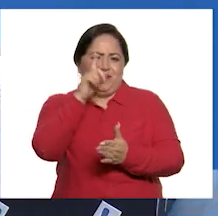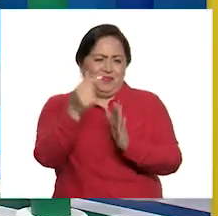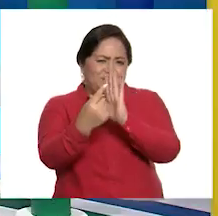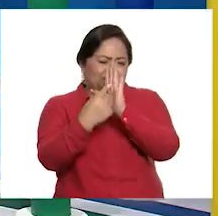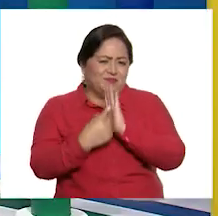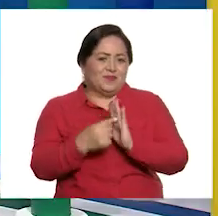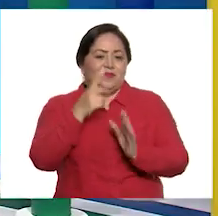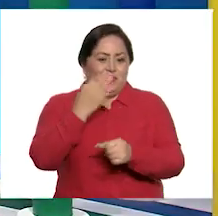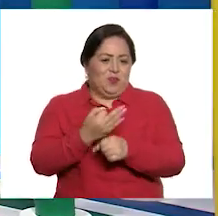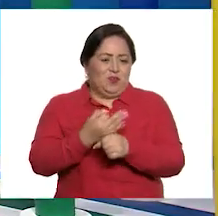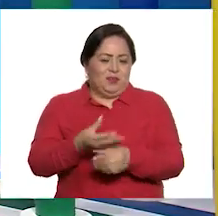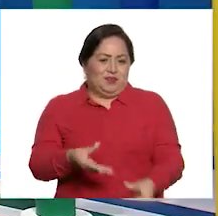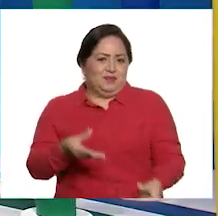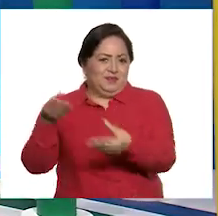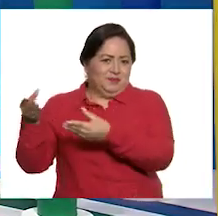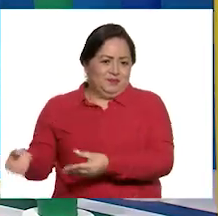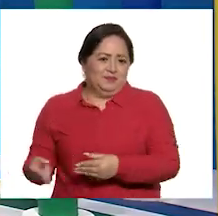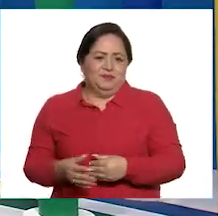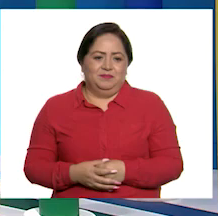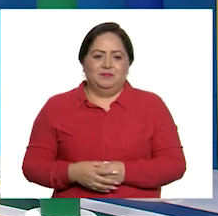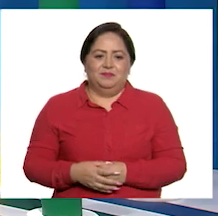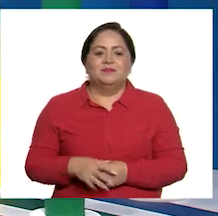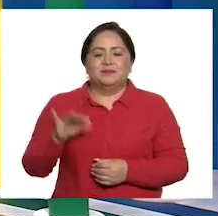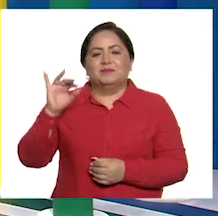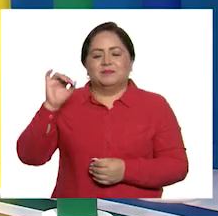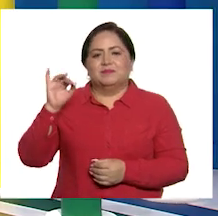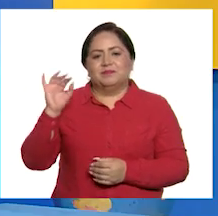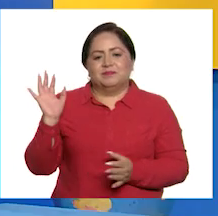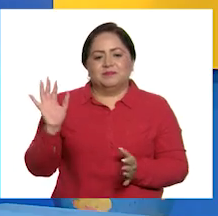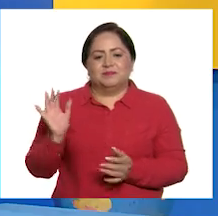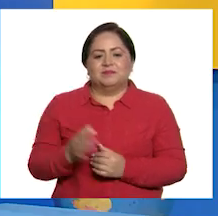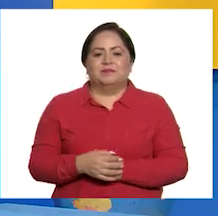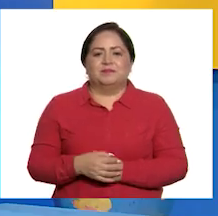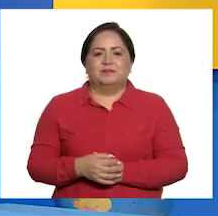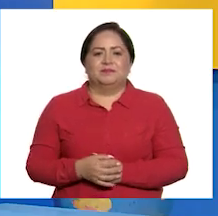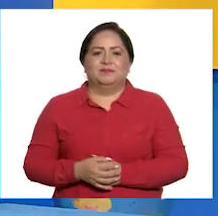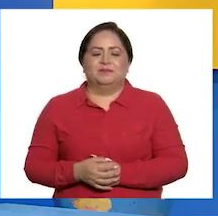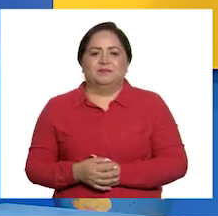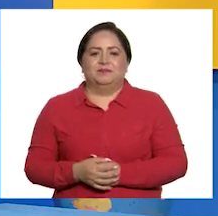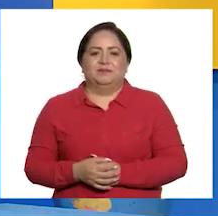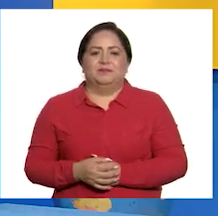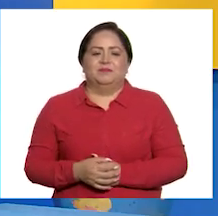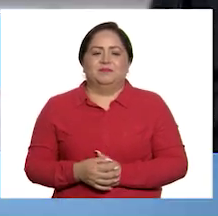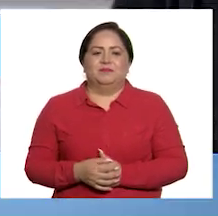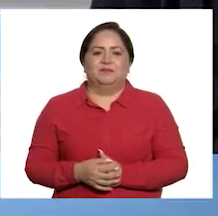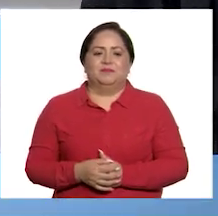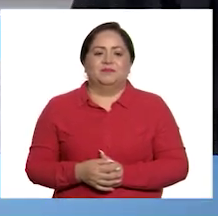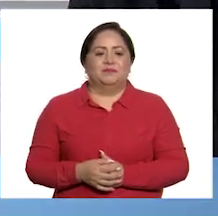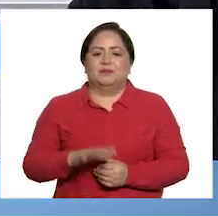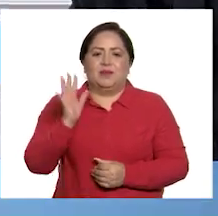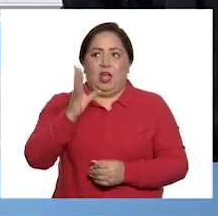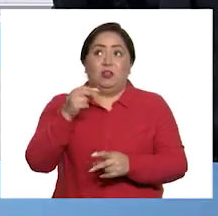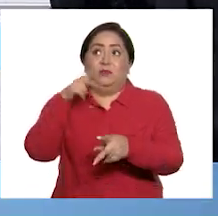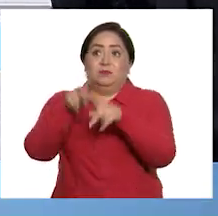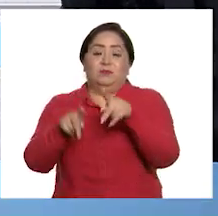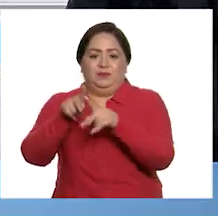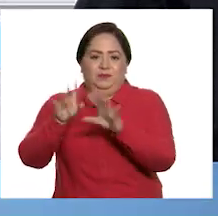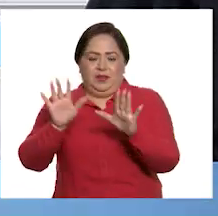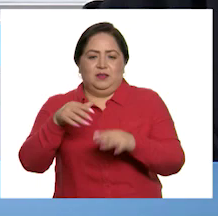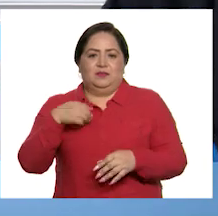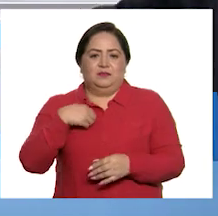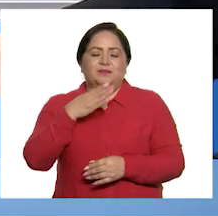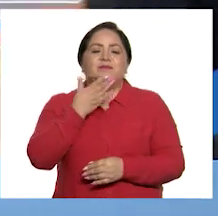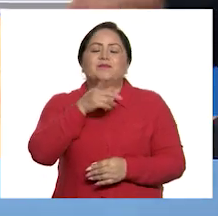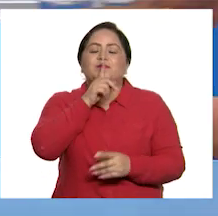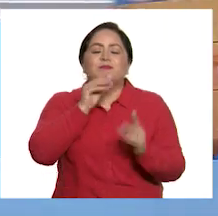mientras las pondré por este lado. ¿Qué te parece? Ah, entonces, adelante, maestro Pedrito. Ya no lo interrumpo, ¿eh? Okay. Me callo,